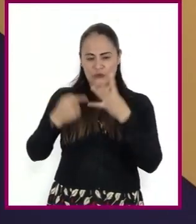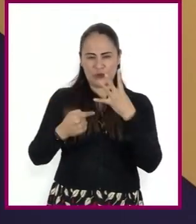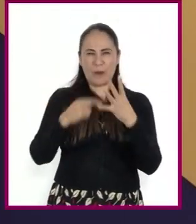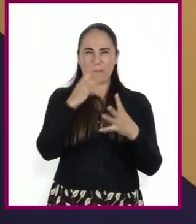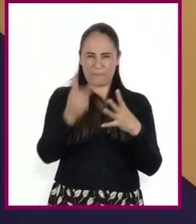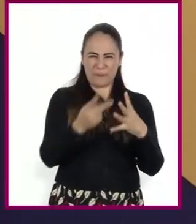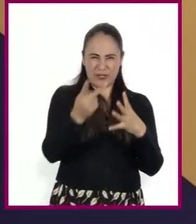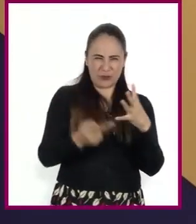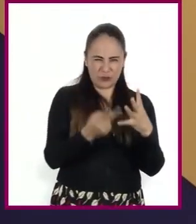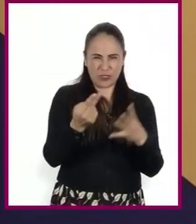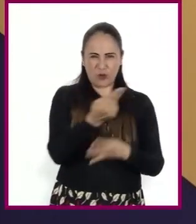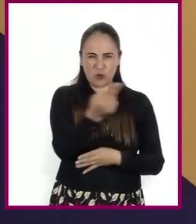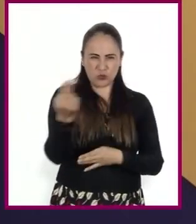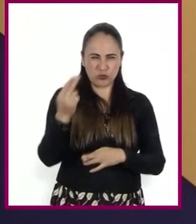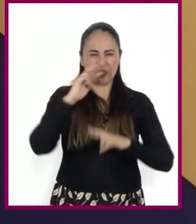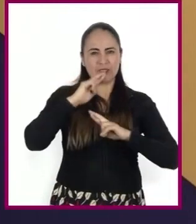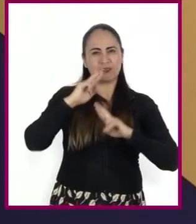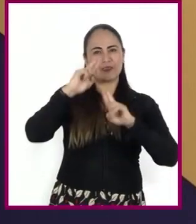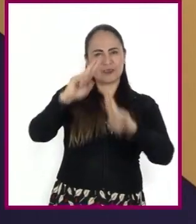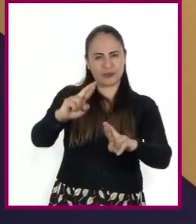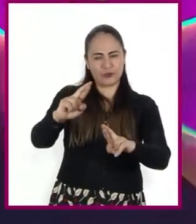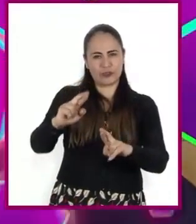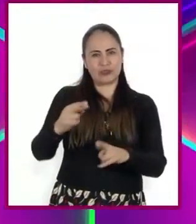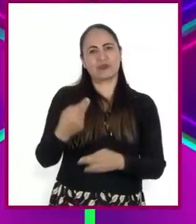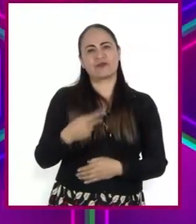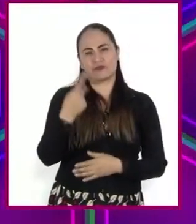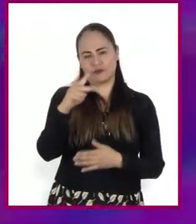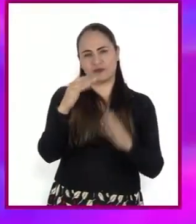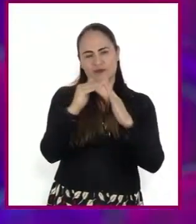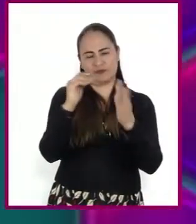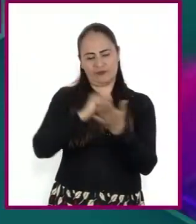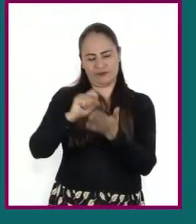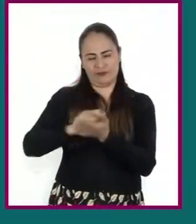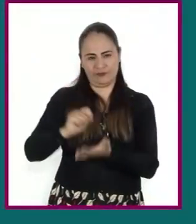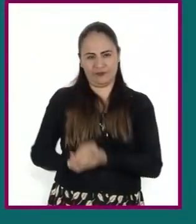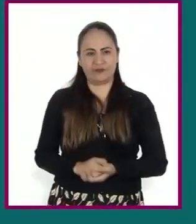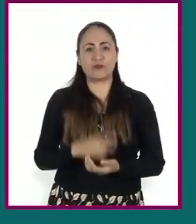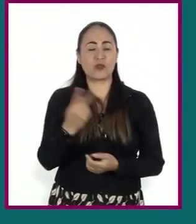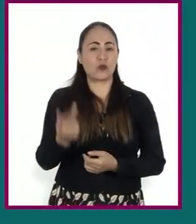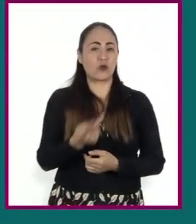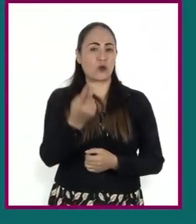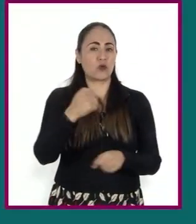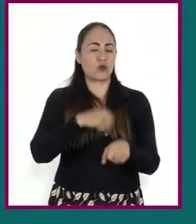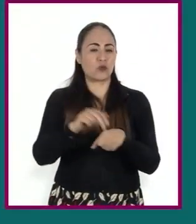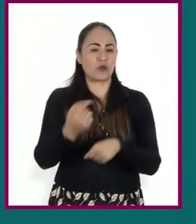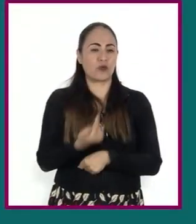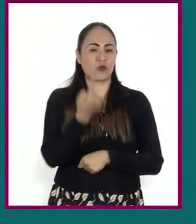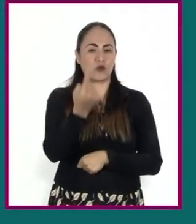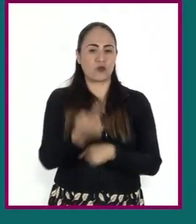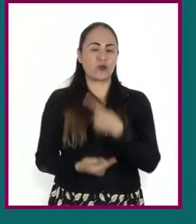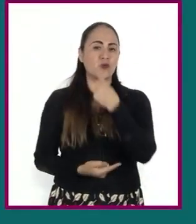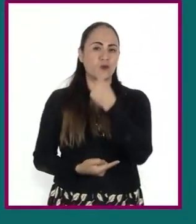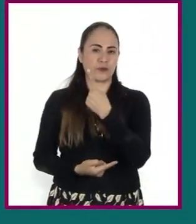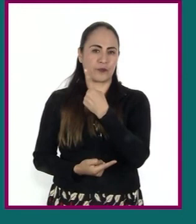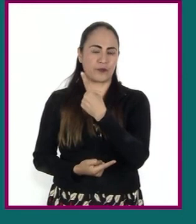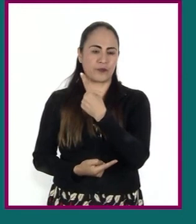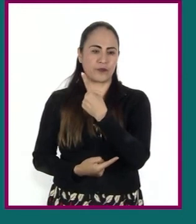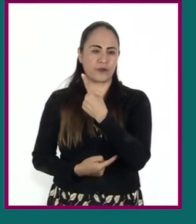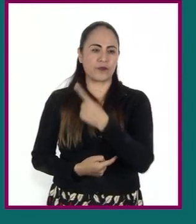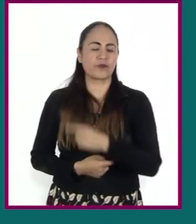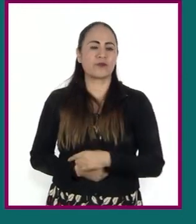que deberán contestar las alumnas y alumnos en sus casas. 1. ¿Quién propuso la ley de gravitación